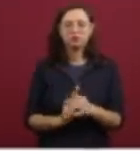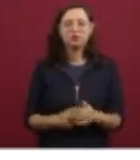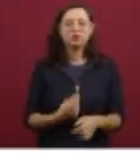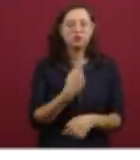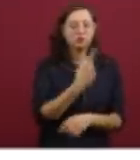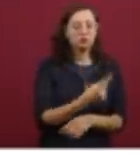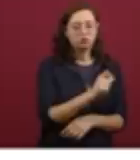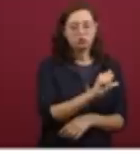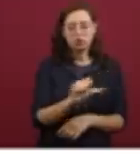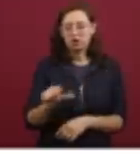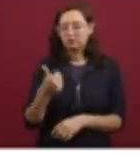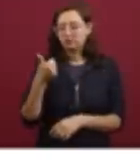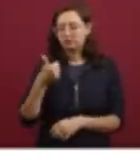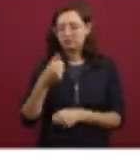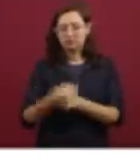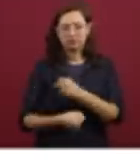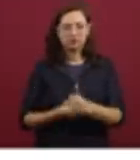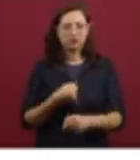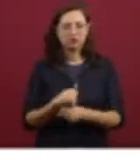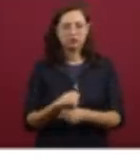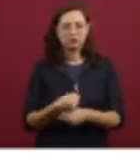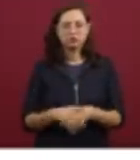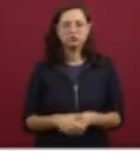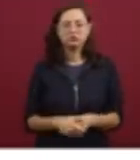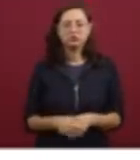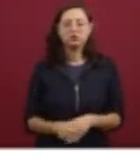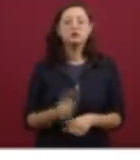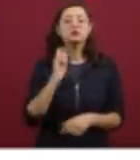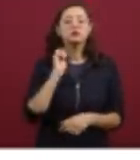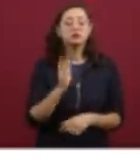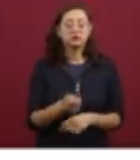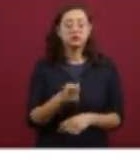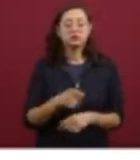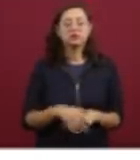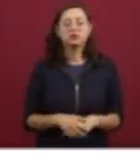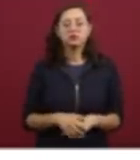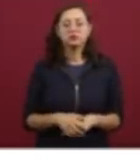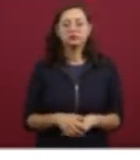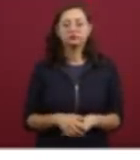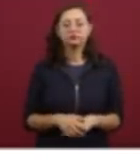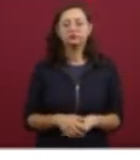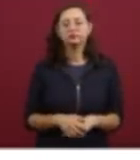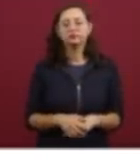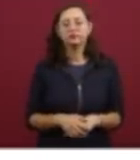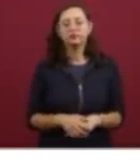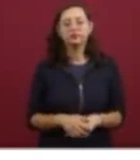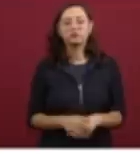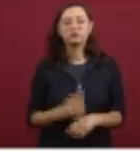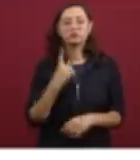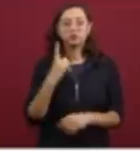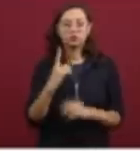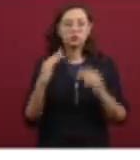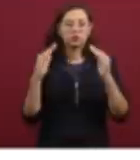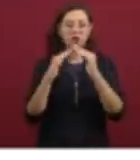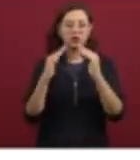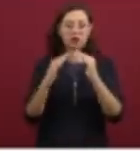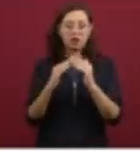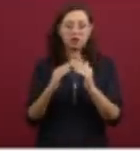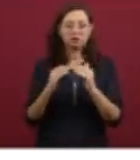a 6 años. En este sentido, se puede apoyar hasta 3 niñas o niños en un